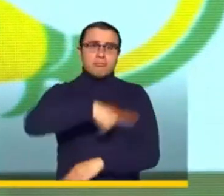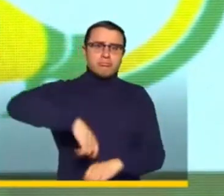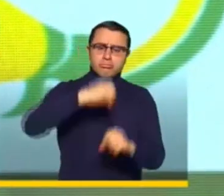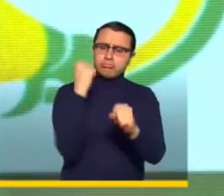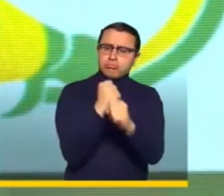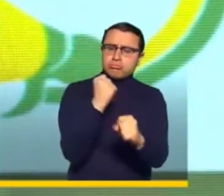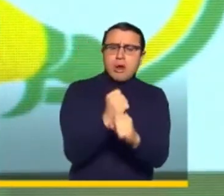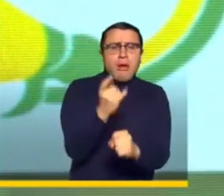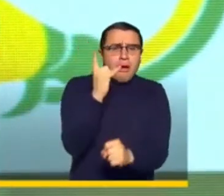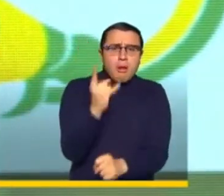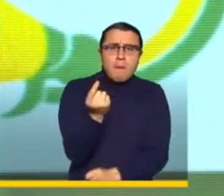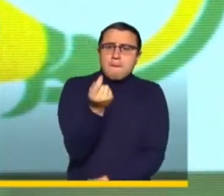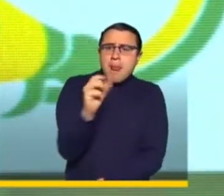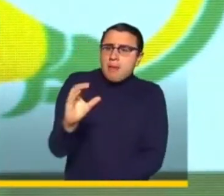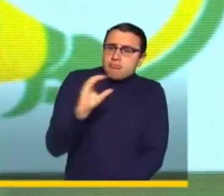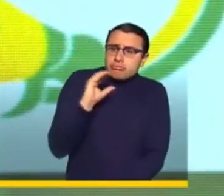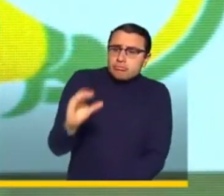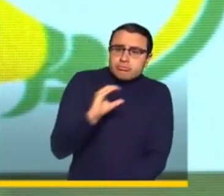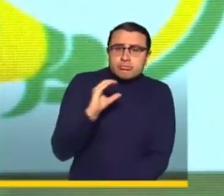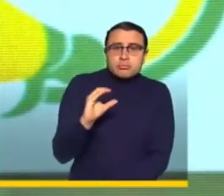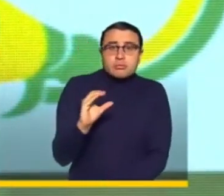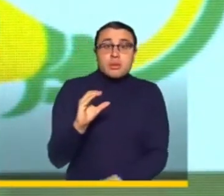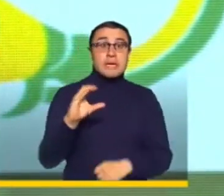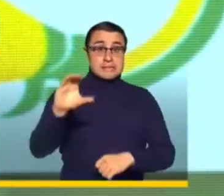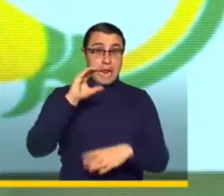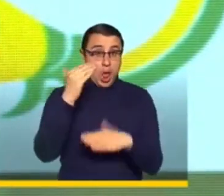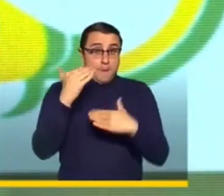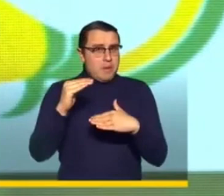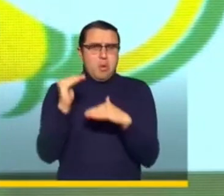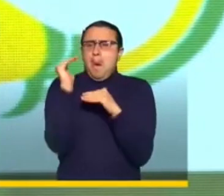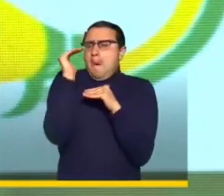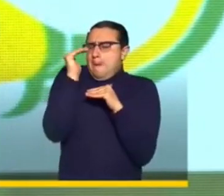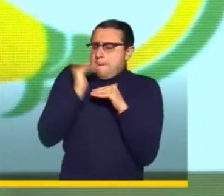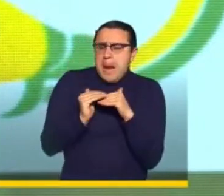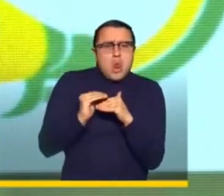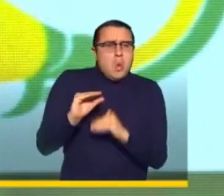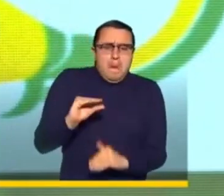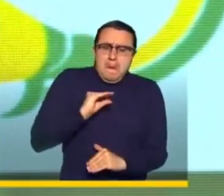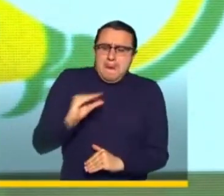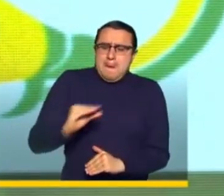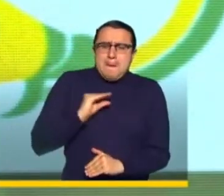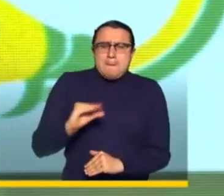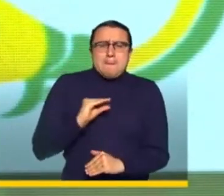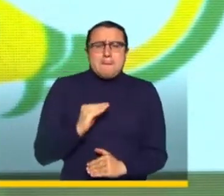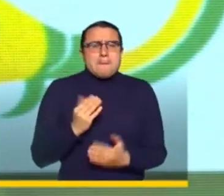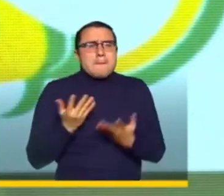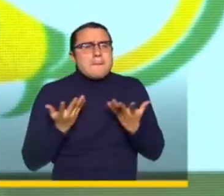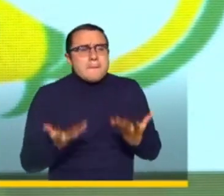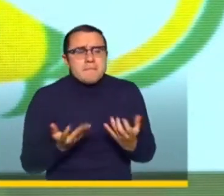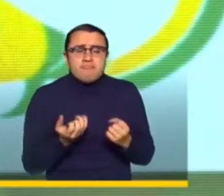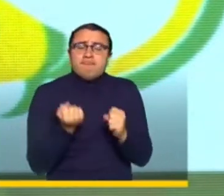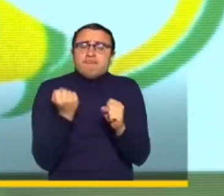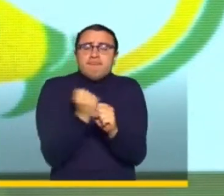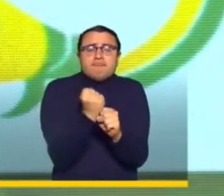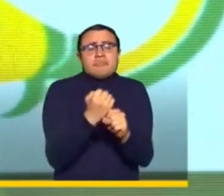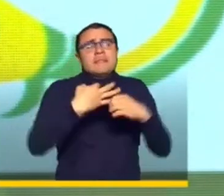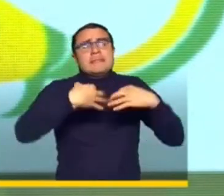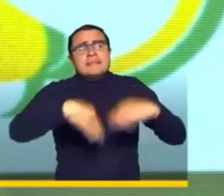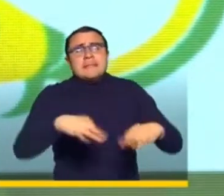ingreso, siempre casi por debajo del salario mínimo, es en eso que